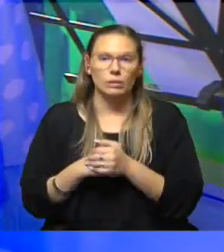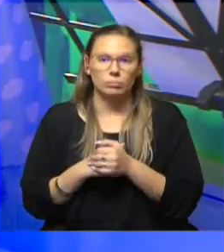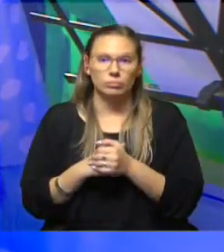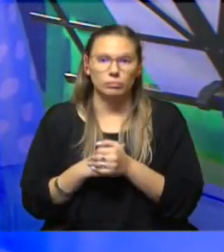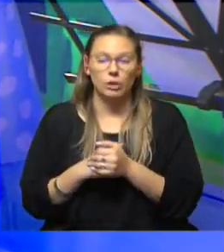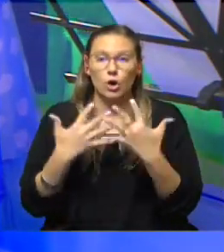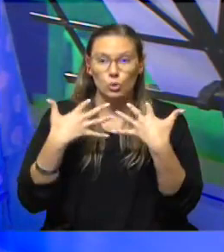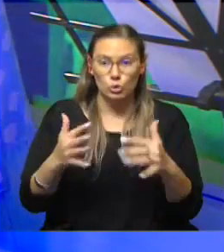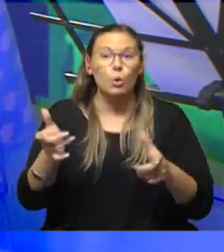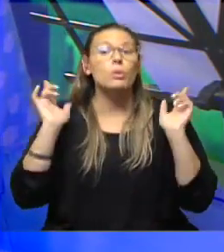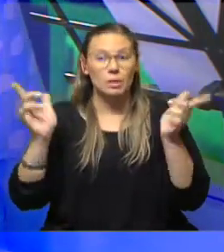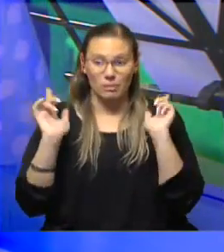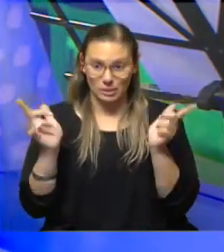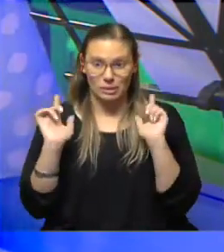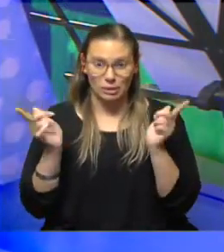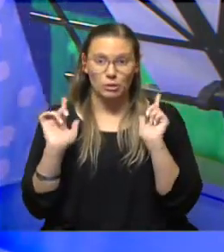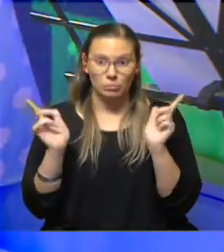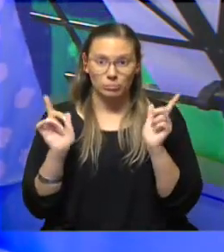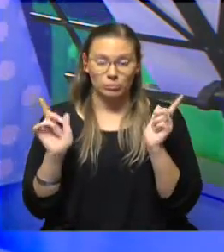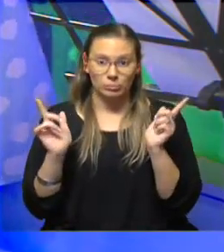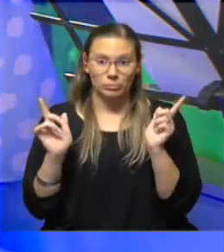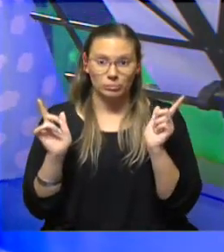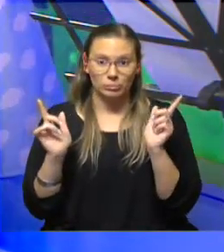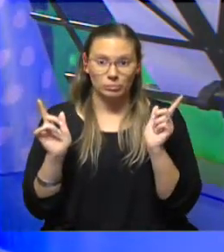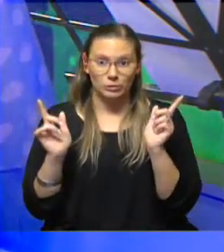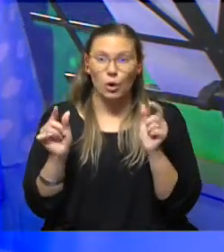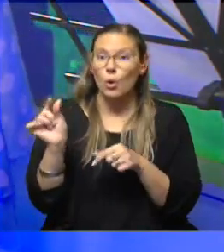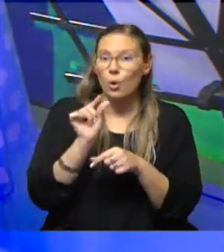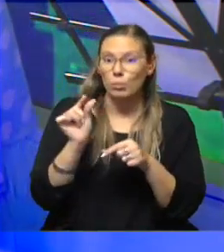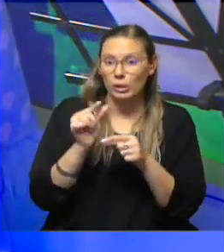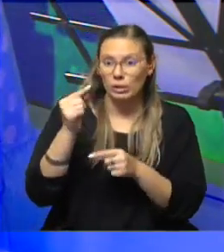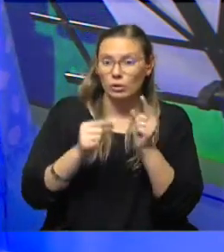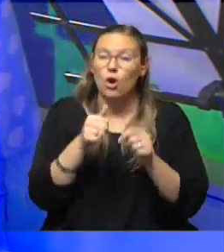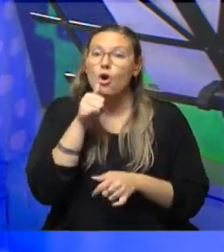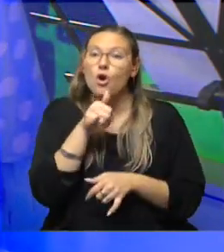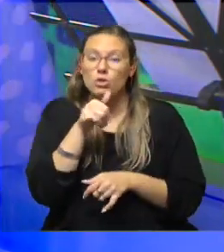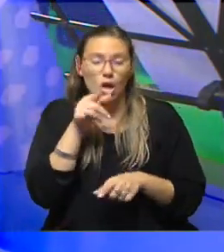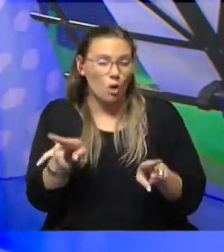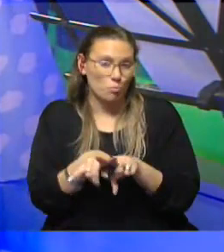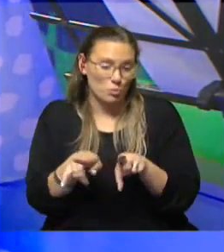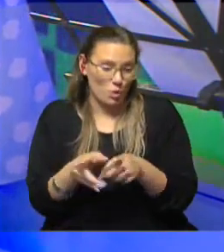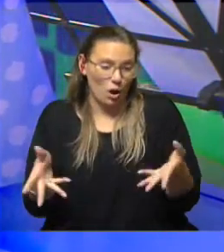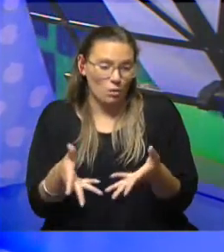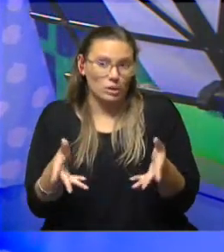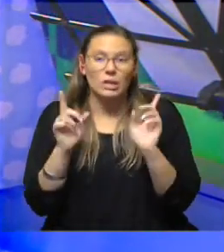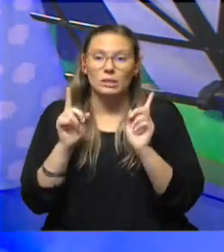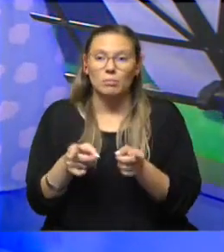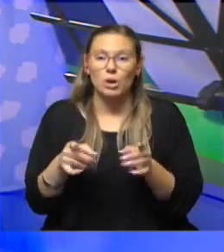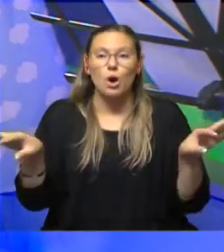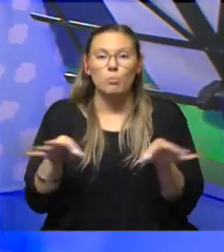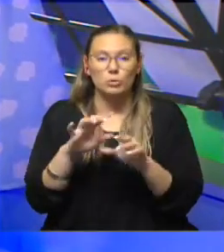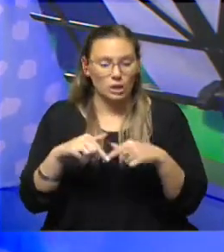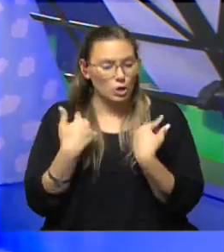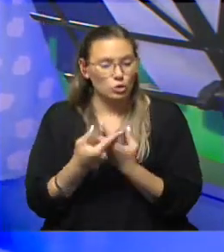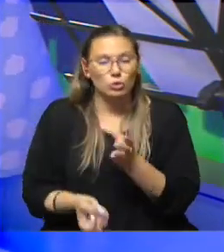Va a ser un show muy divertido, que va a tener un poquito de todo lo que hemos contado aquí con ustedes, y va a tener músicas